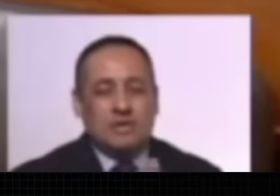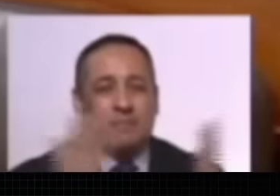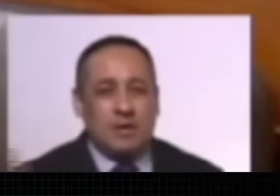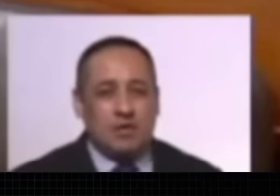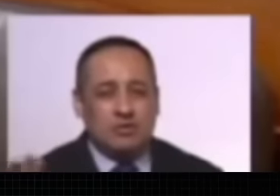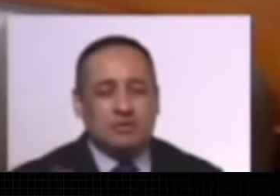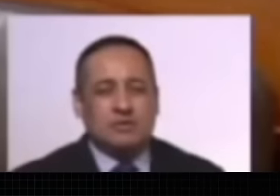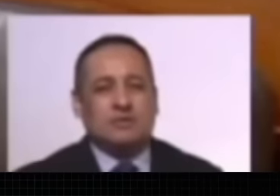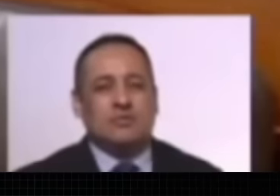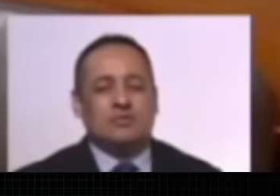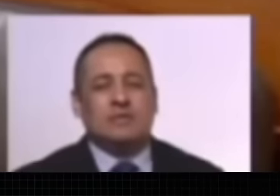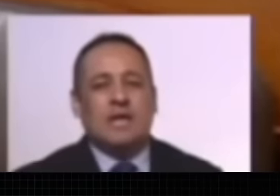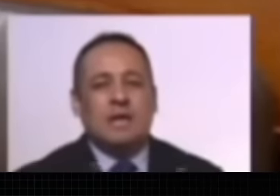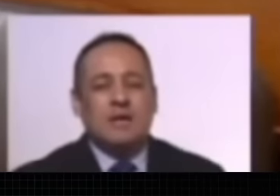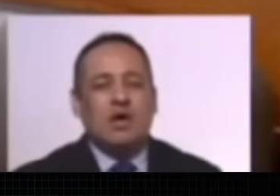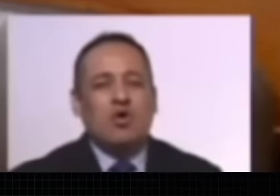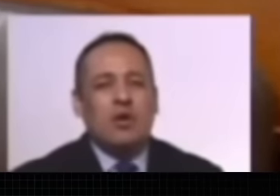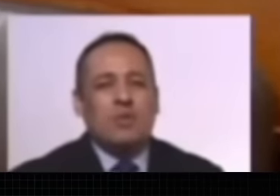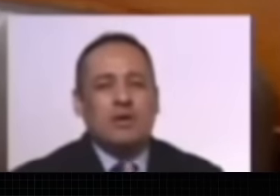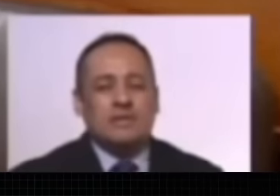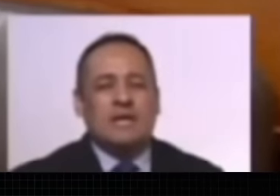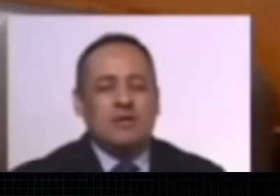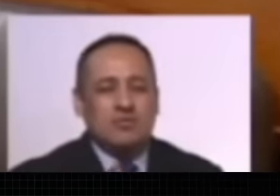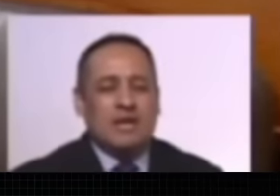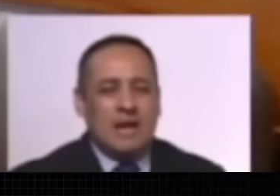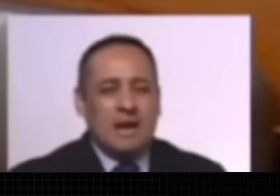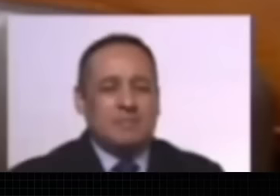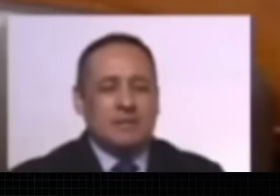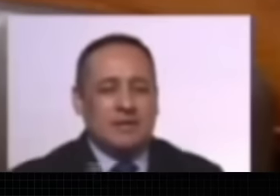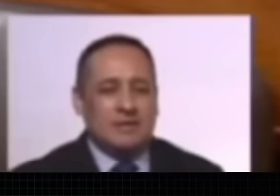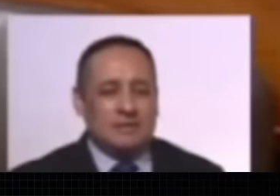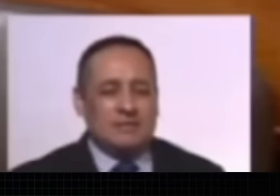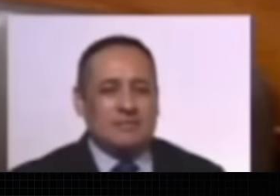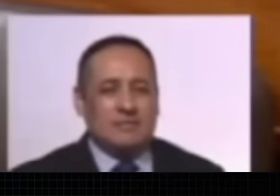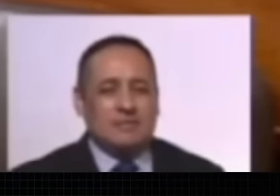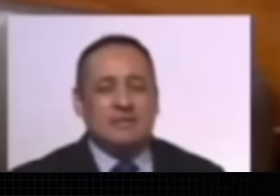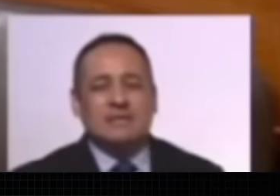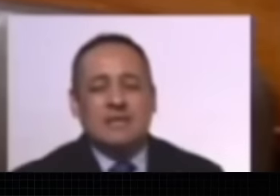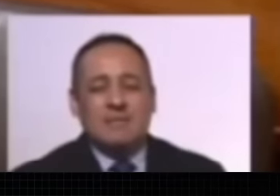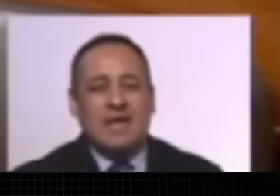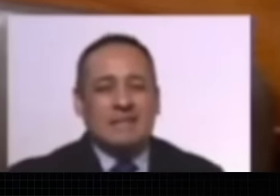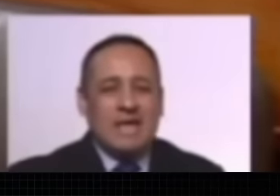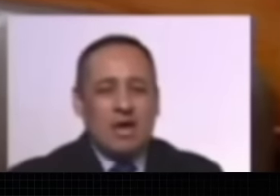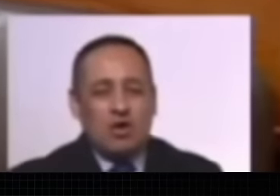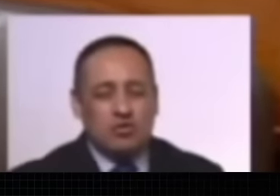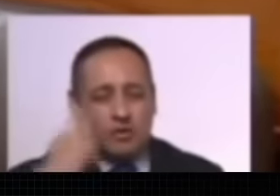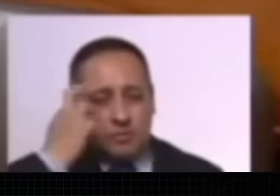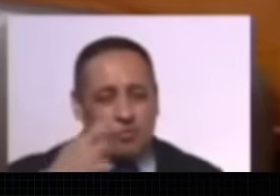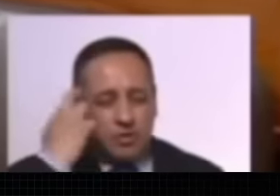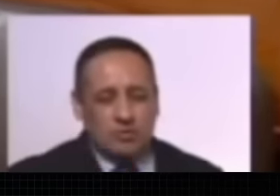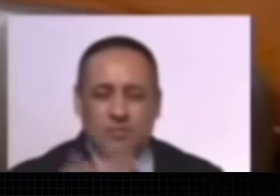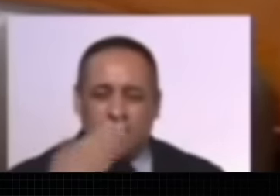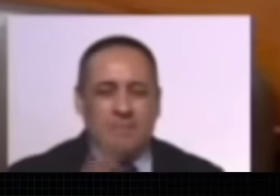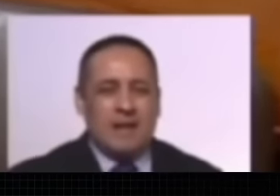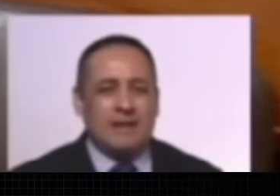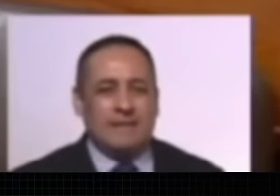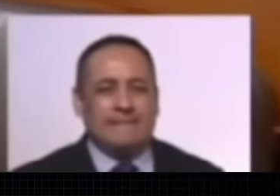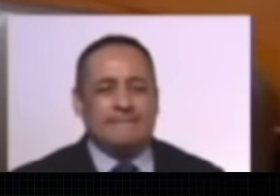periodísticos, a colaboradores eficaces y a negocios de políticos